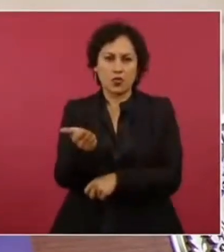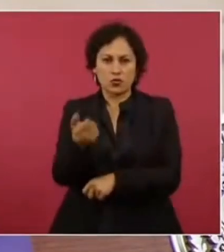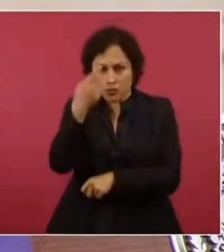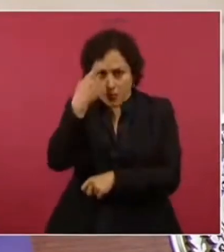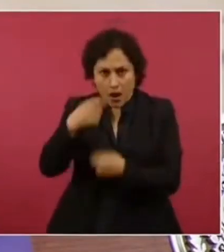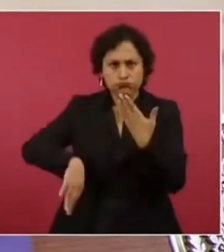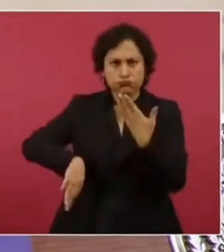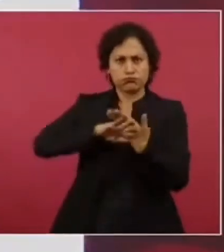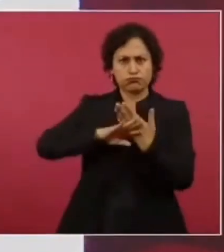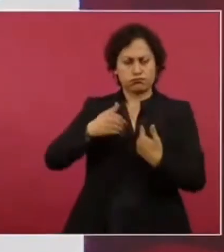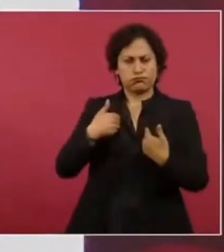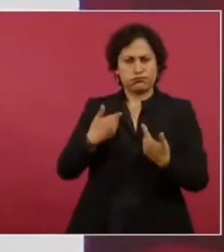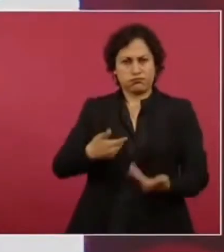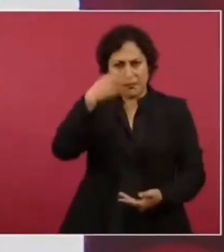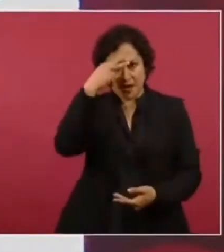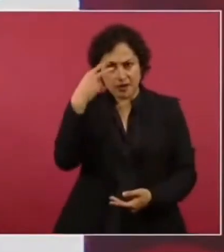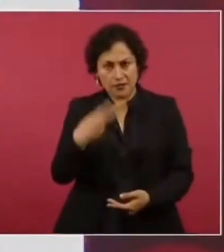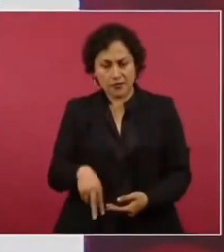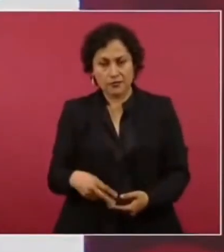nosotros